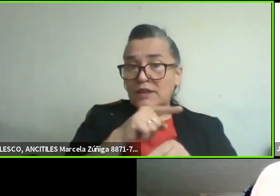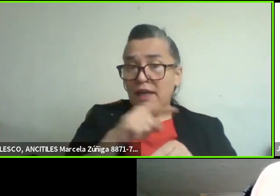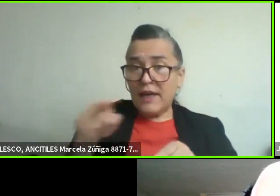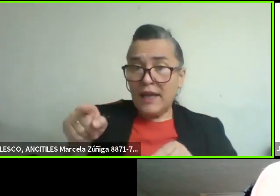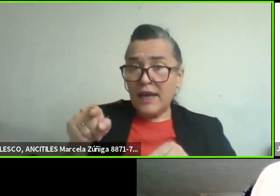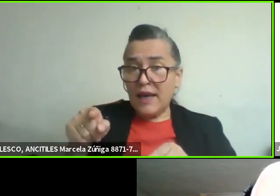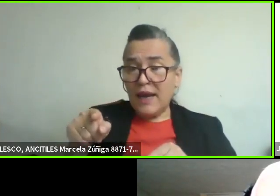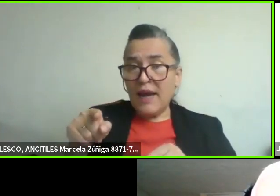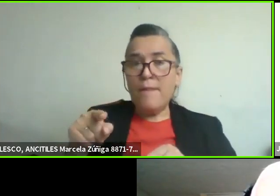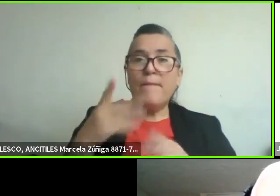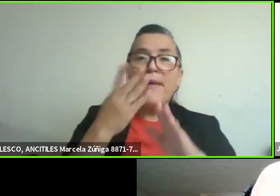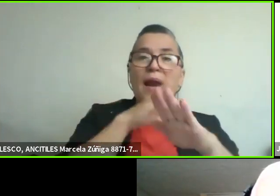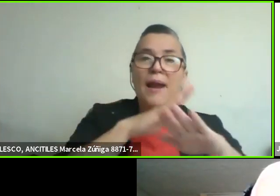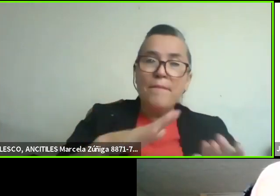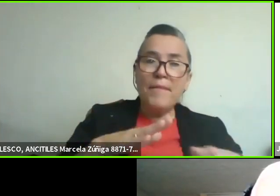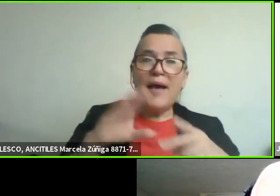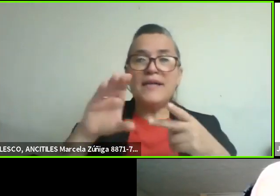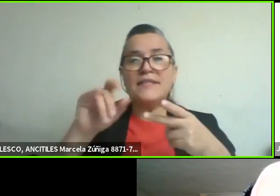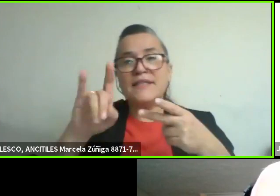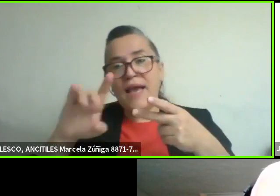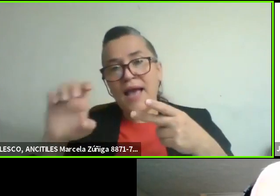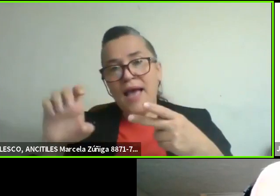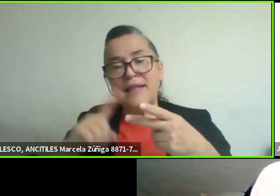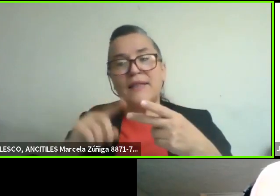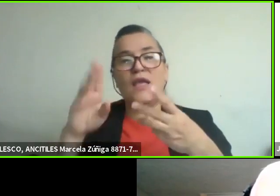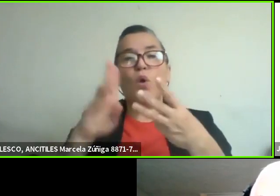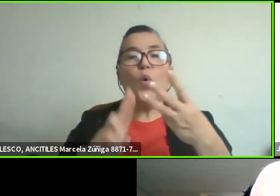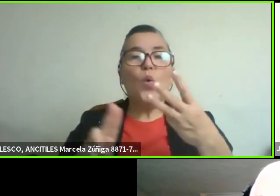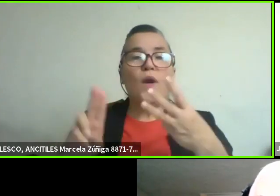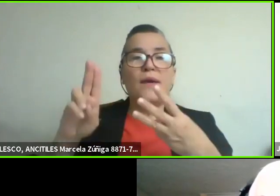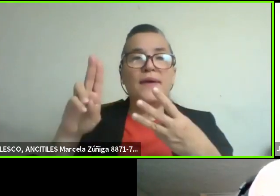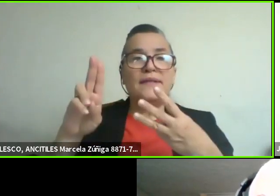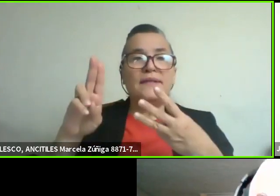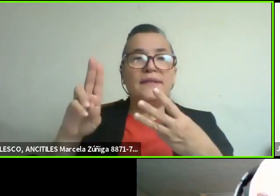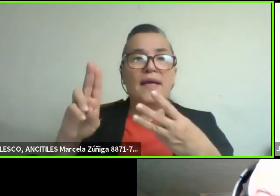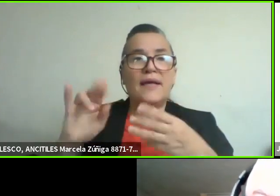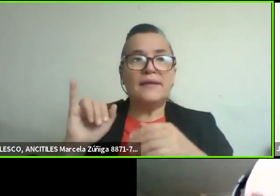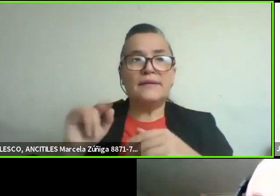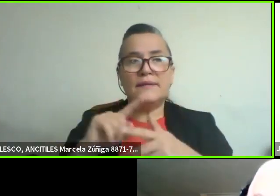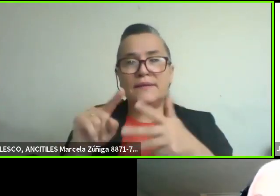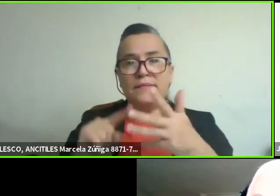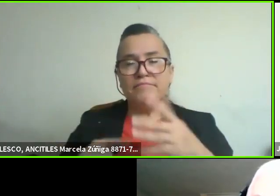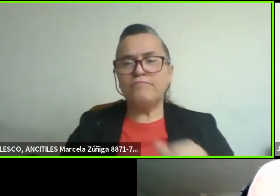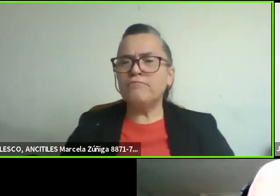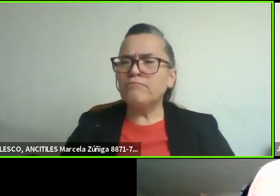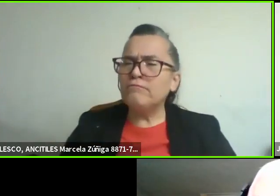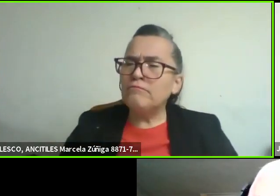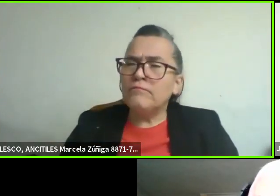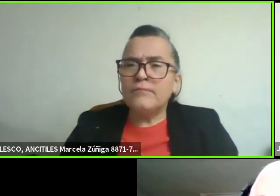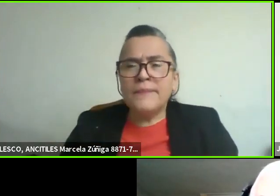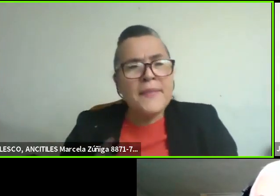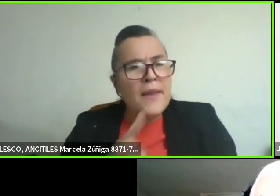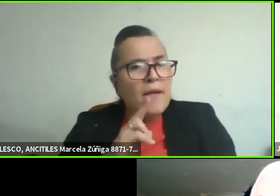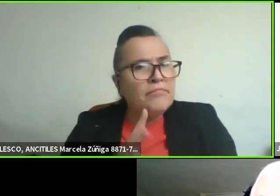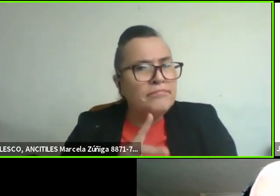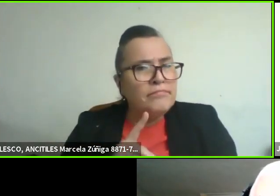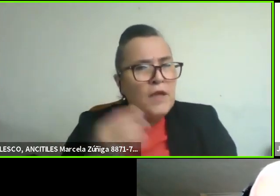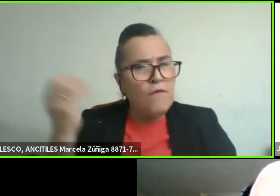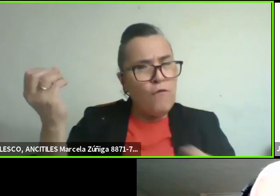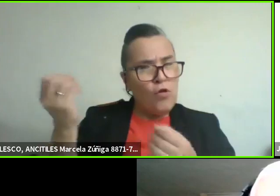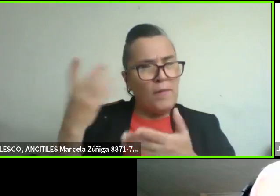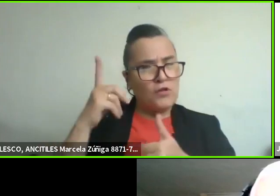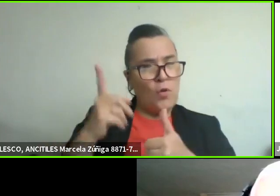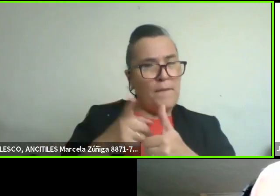universidad para la paz y katie la universidad bueno en realidad no tengo una información de primera mano que me